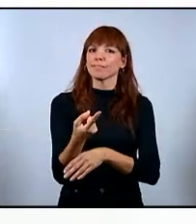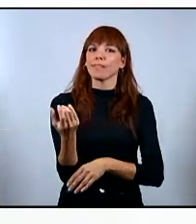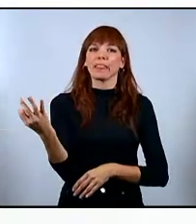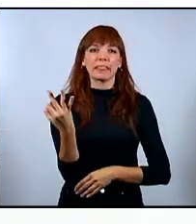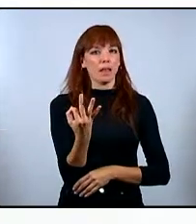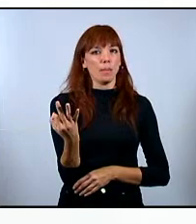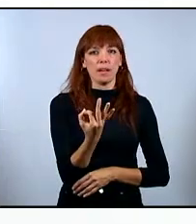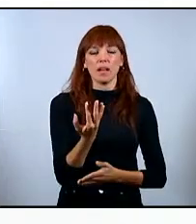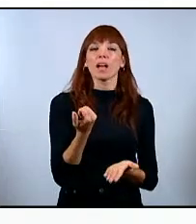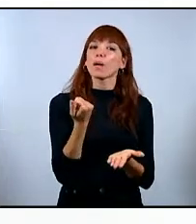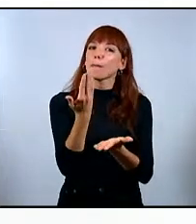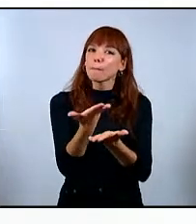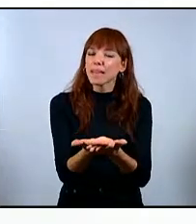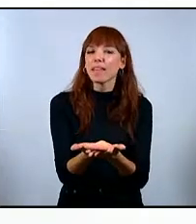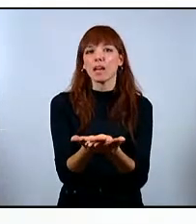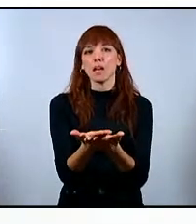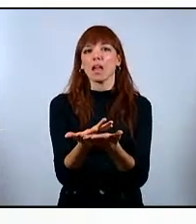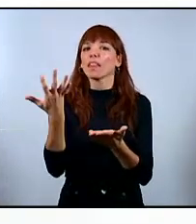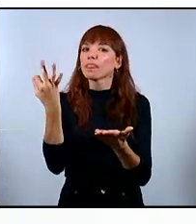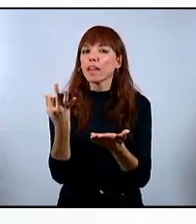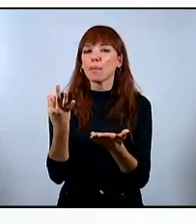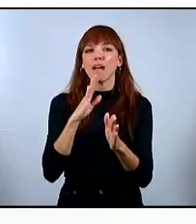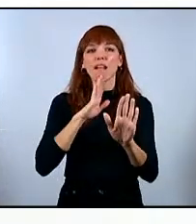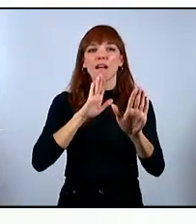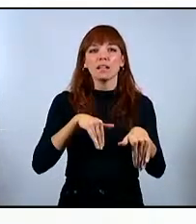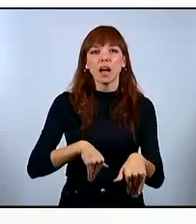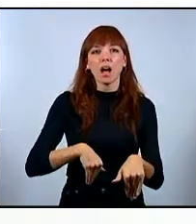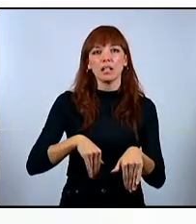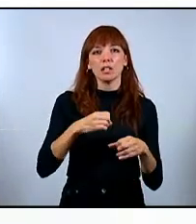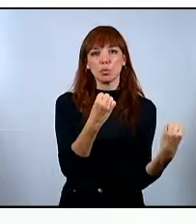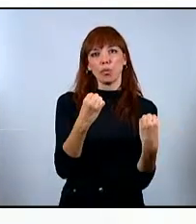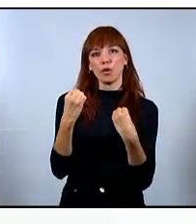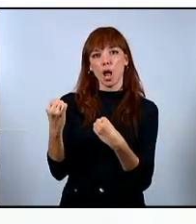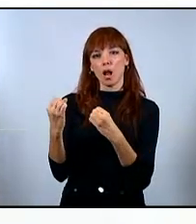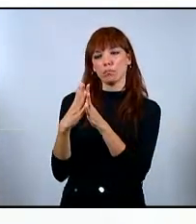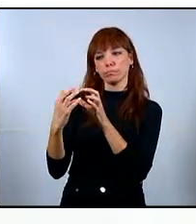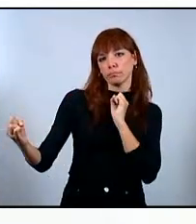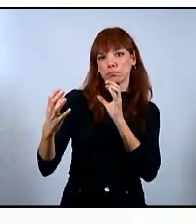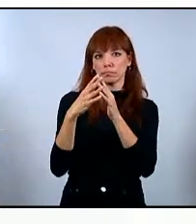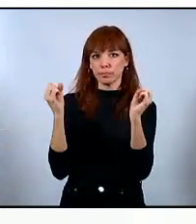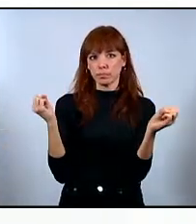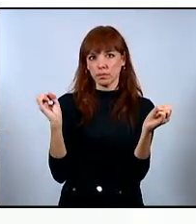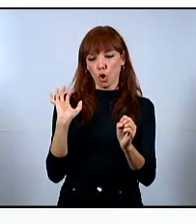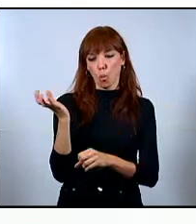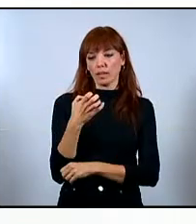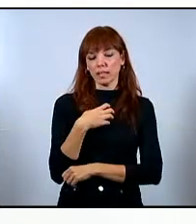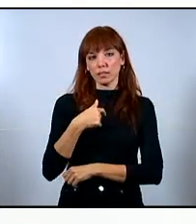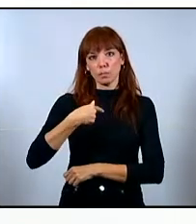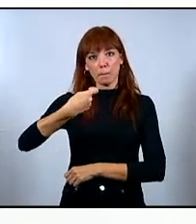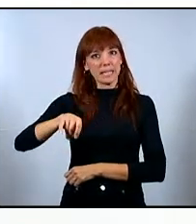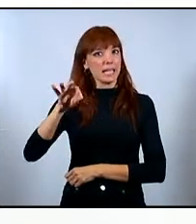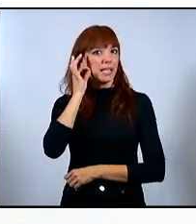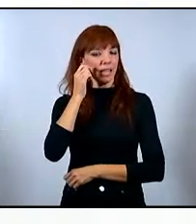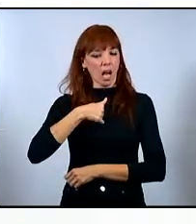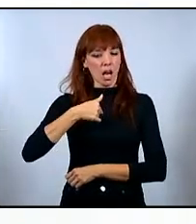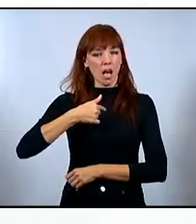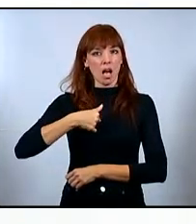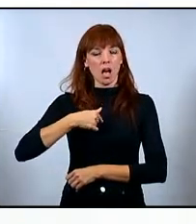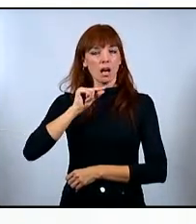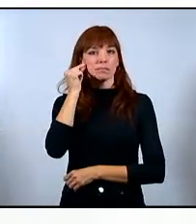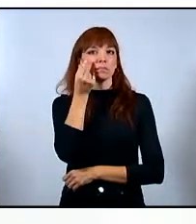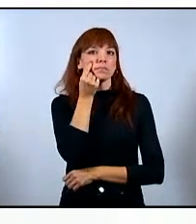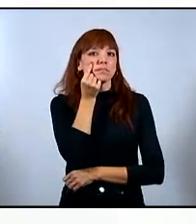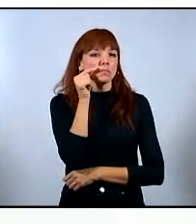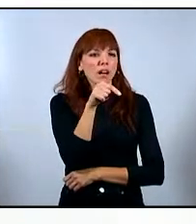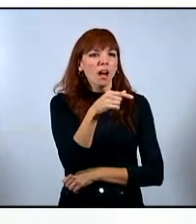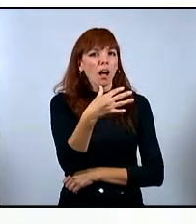reclamar coordinación y lealtad institucional. No puede ser que yo, como presidenta de la Junta, me entere